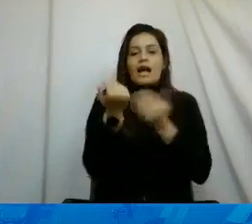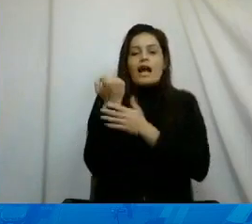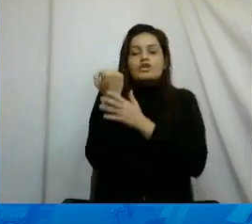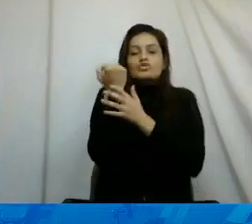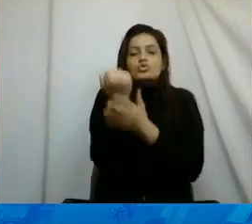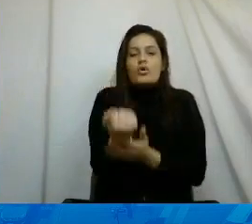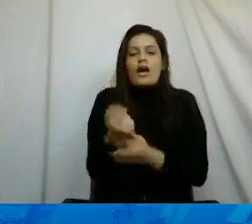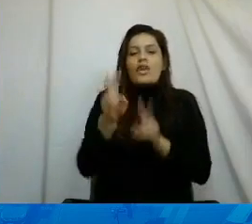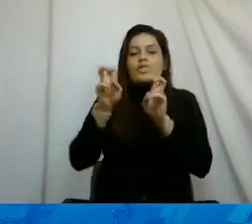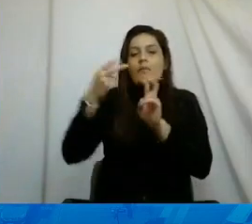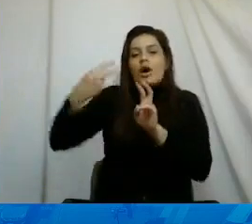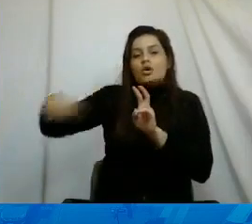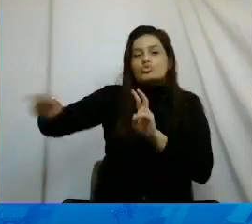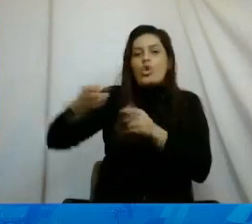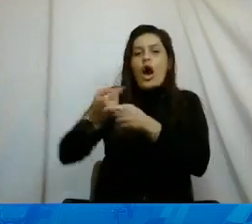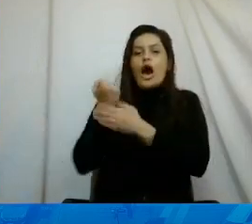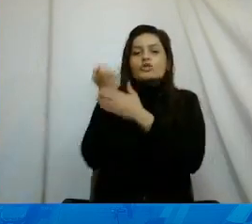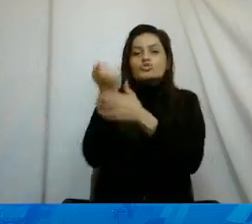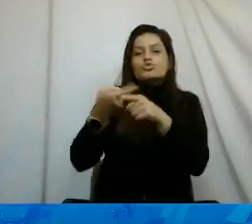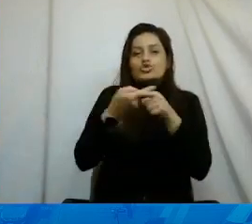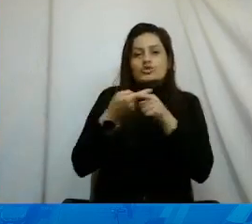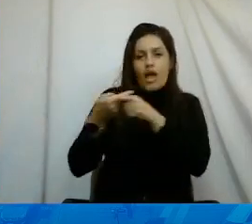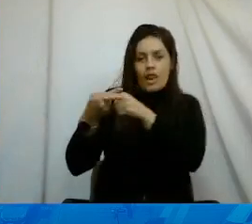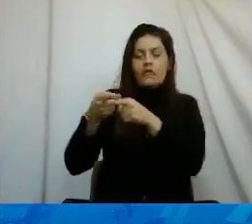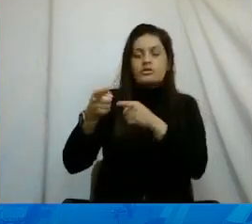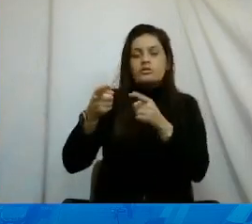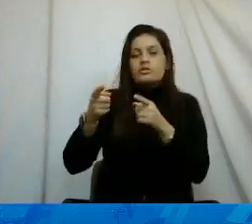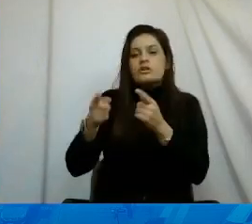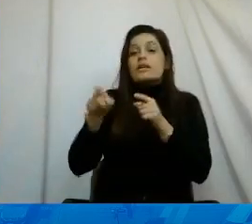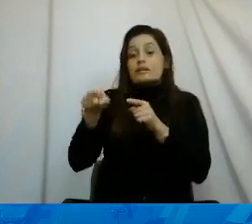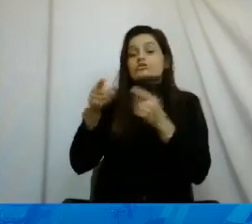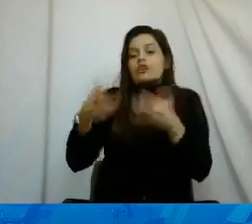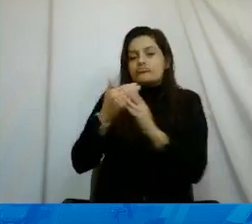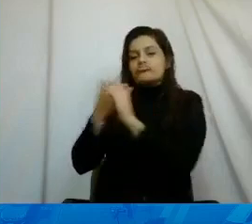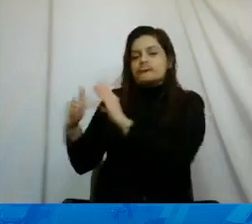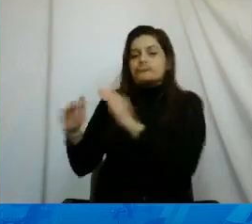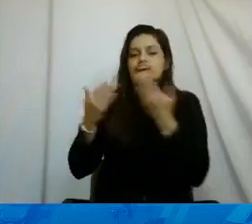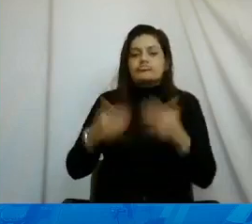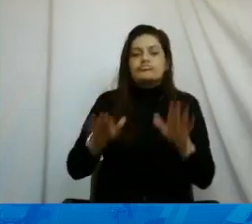Edison Querales, solicita ayuda para reducir papel y ayuda social de IDECO.